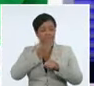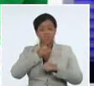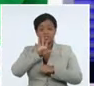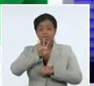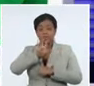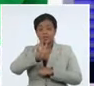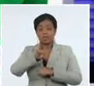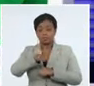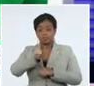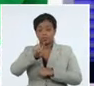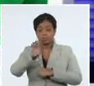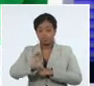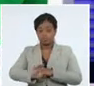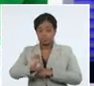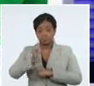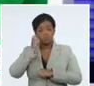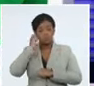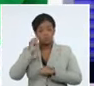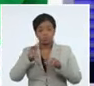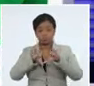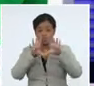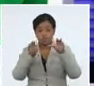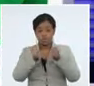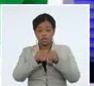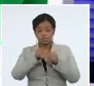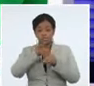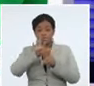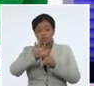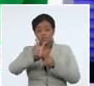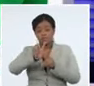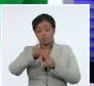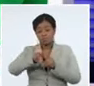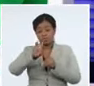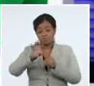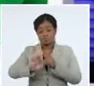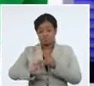53,1%, el acumulado es el 53,2%.